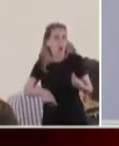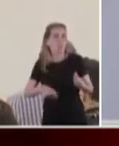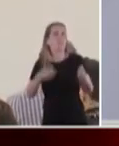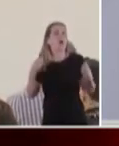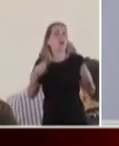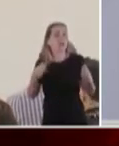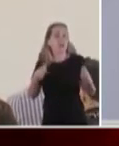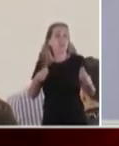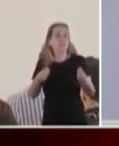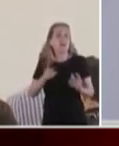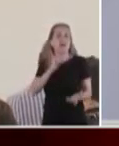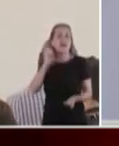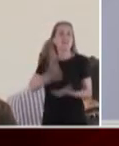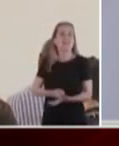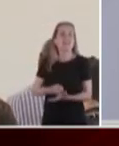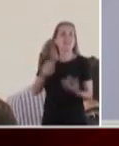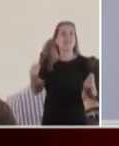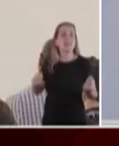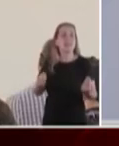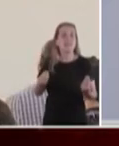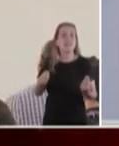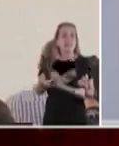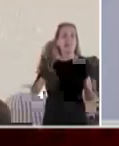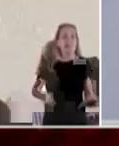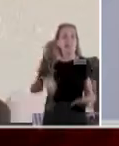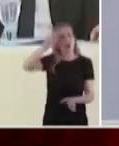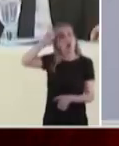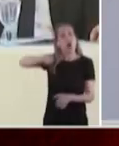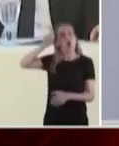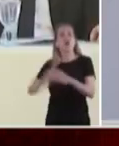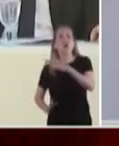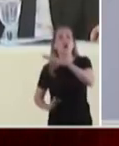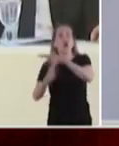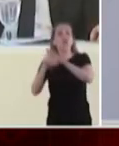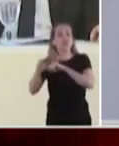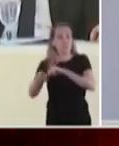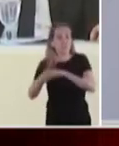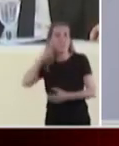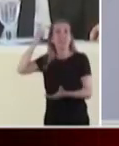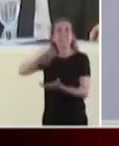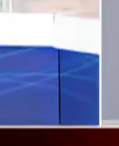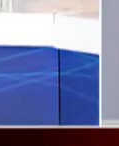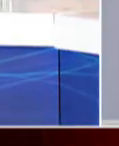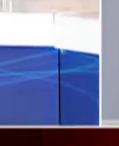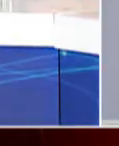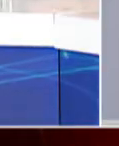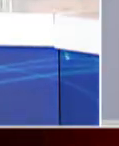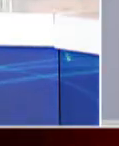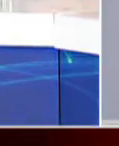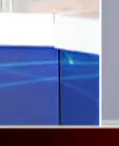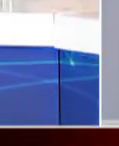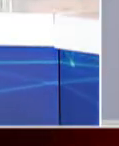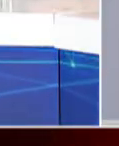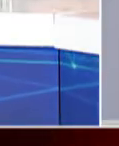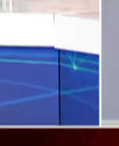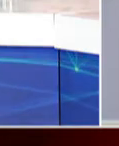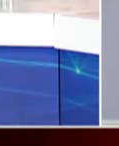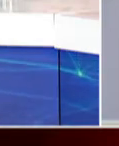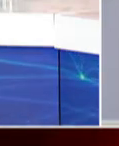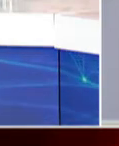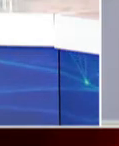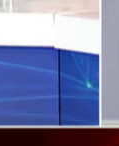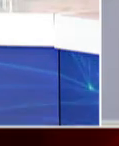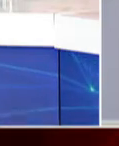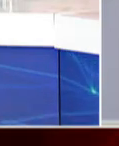transferirle los recursos y la cuestión es medir eso y todo ahora lo que dice Alberto Fernández Ricardo es que no tiene